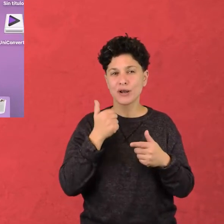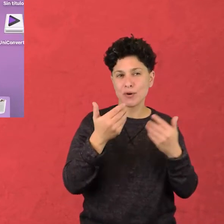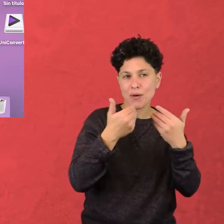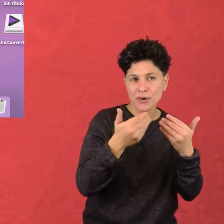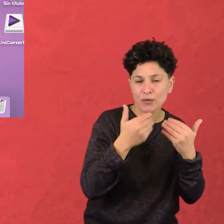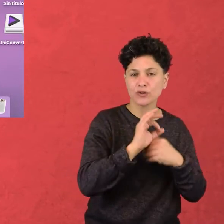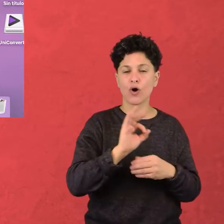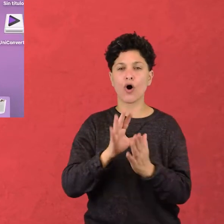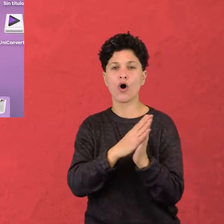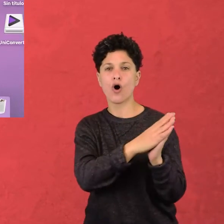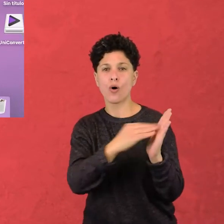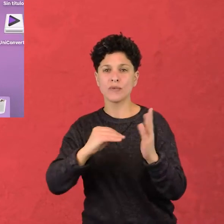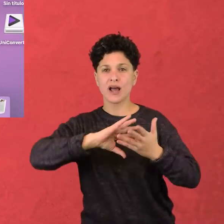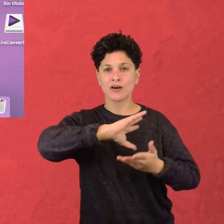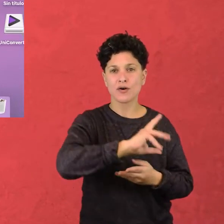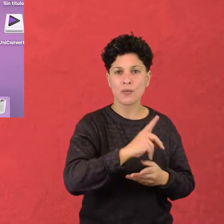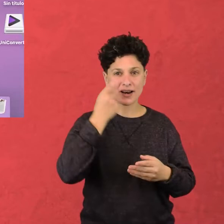cuestionario, plagiar